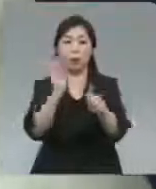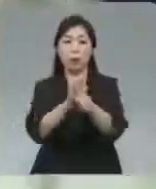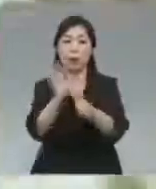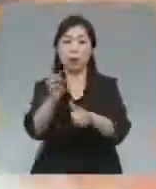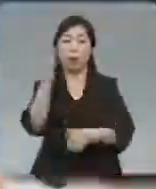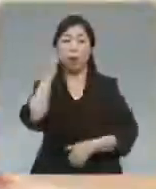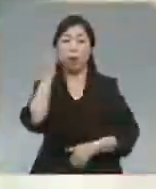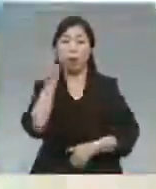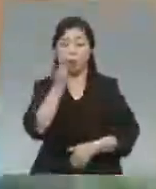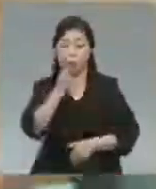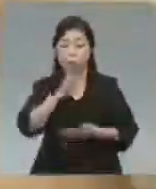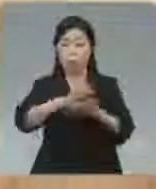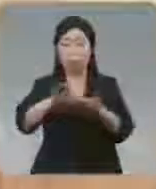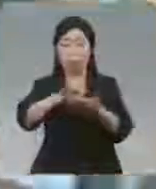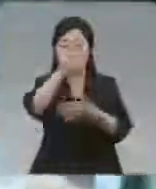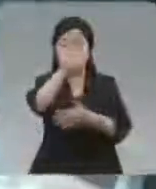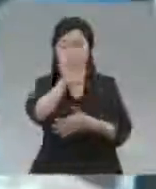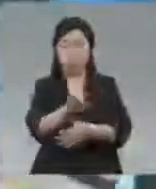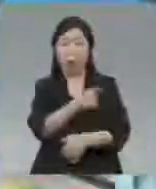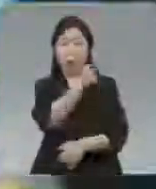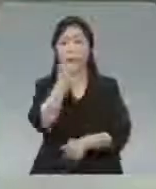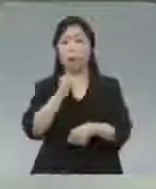plazo hasta fin de año